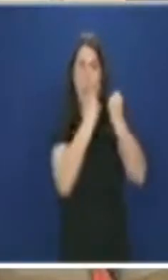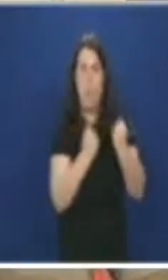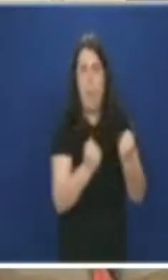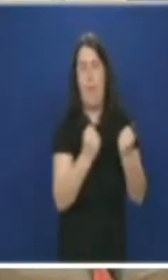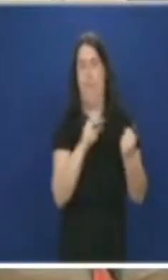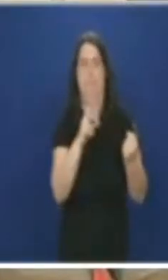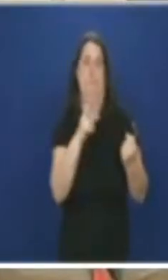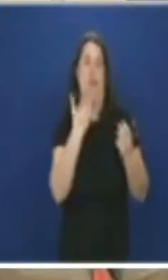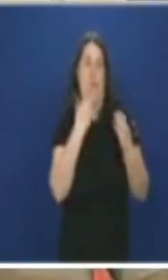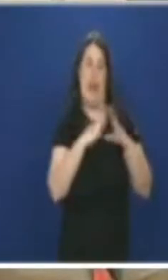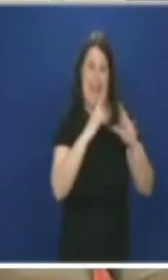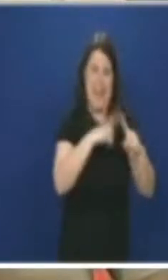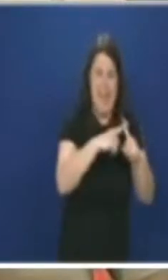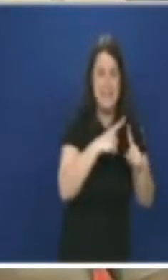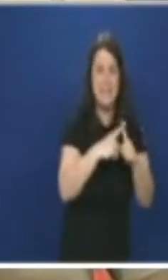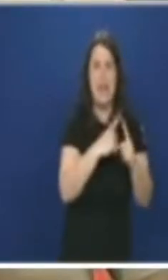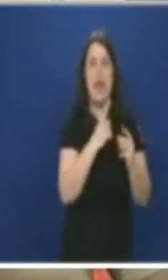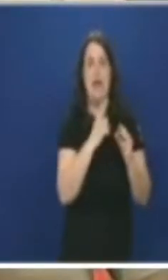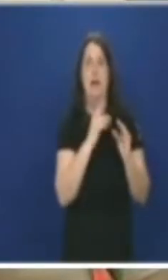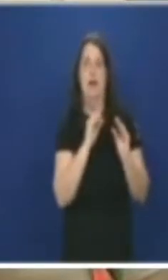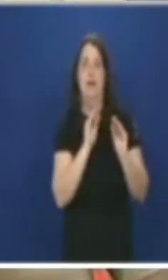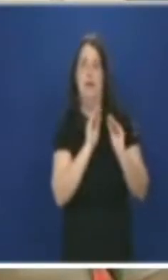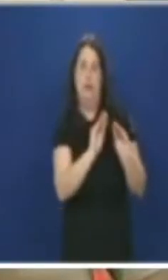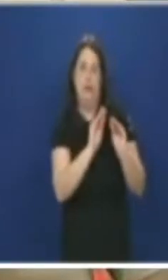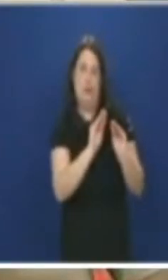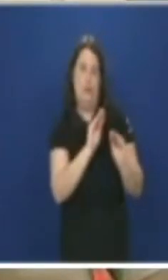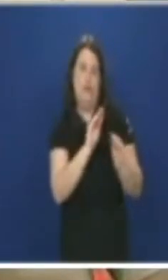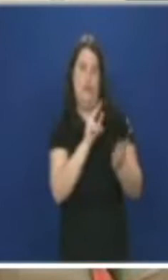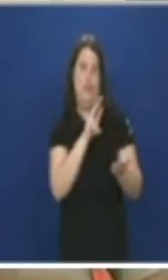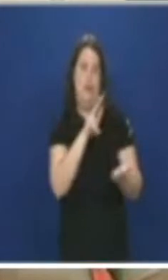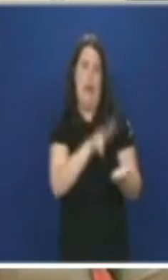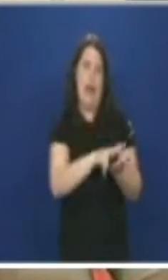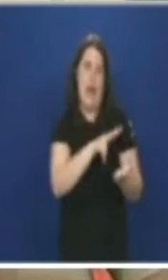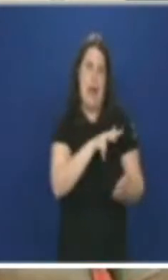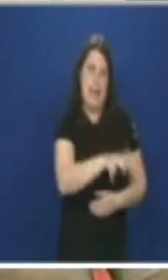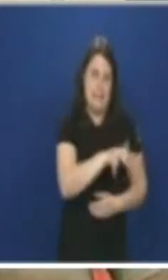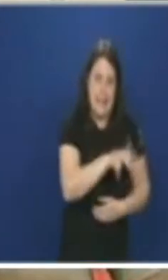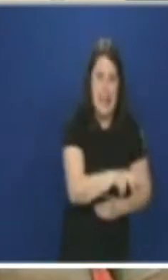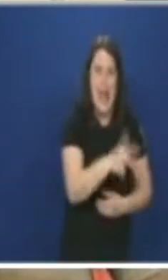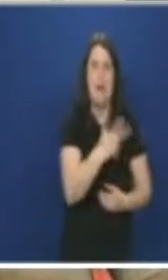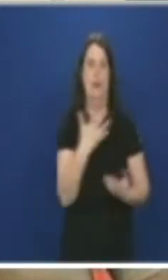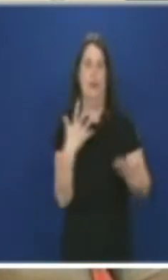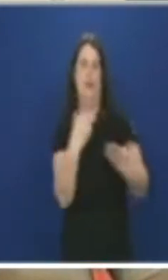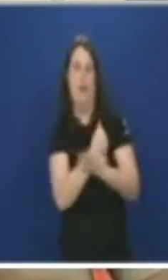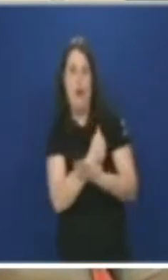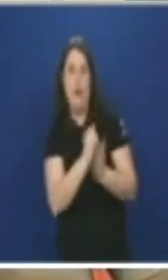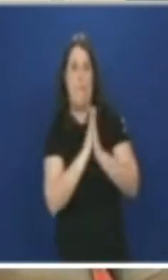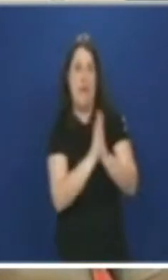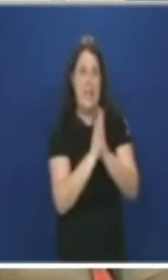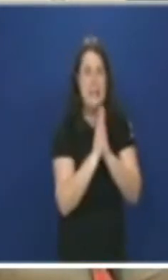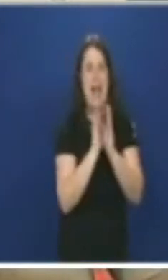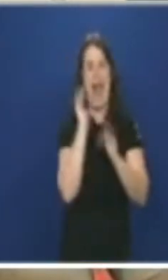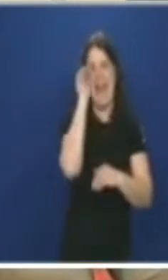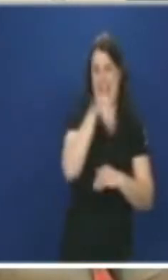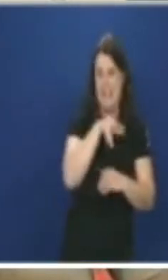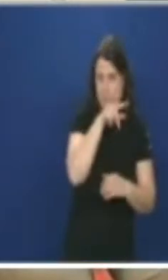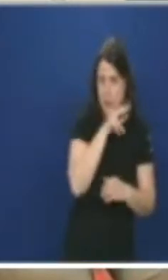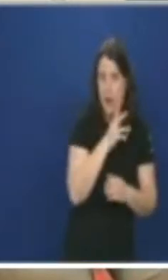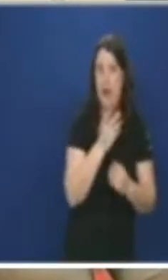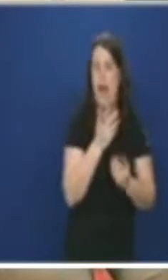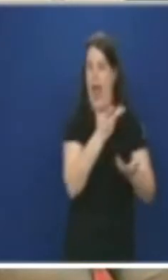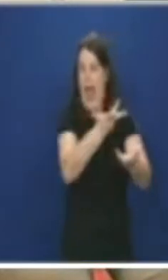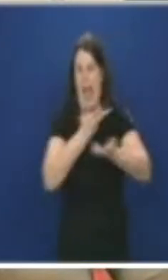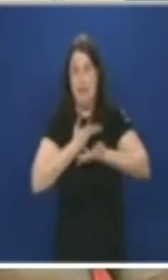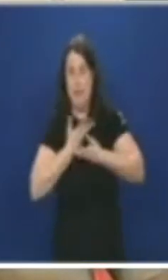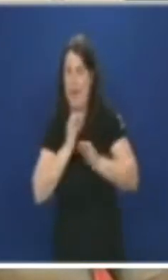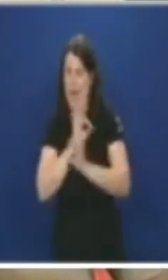Iglesia, coa súa confesión en castelán e a súa homilía en castelán e a misa en latín, non axuda o